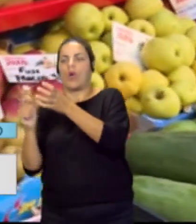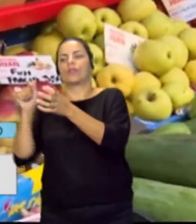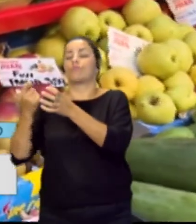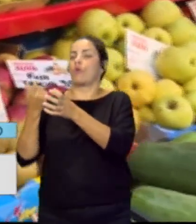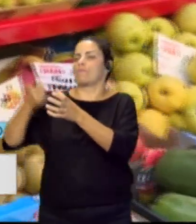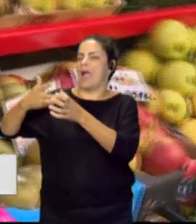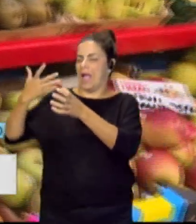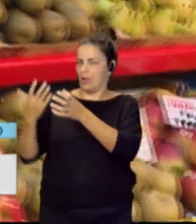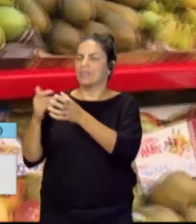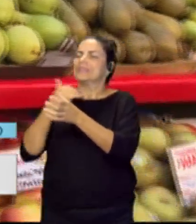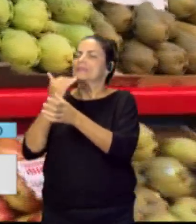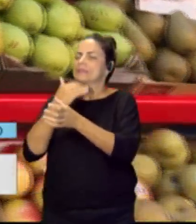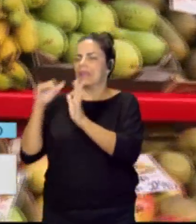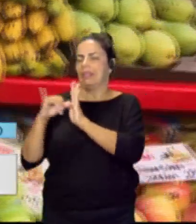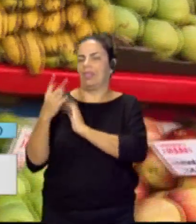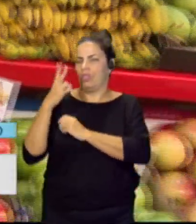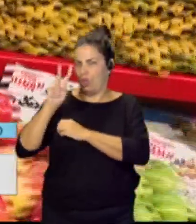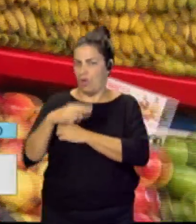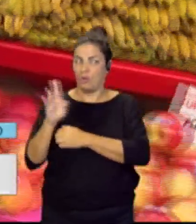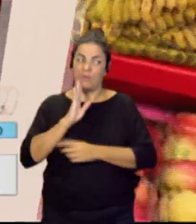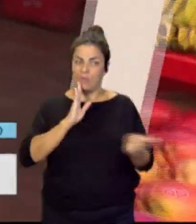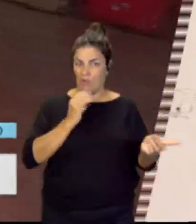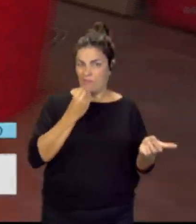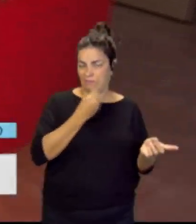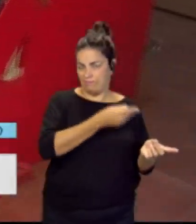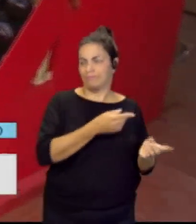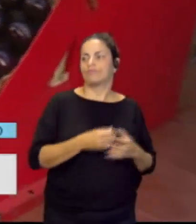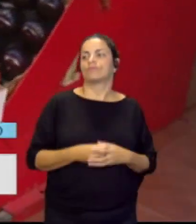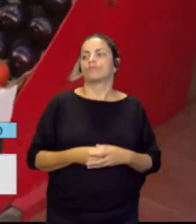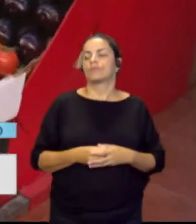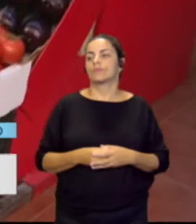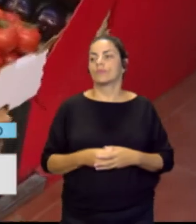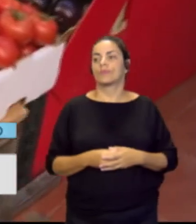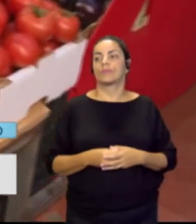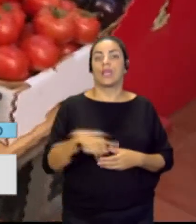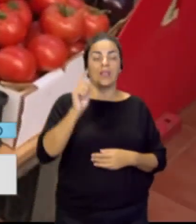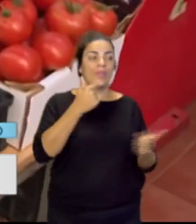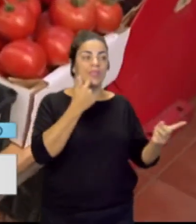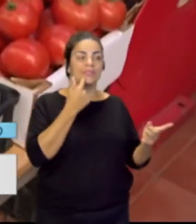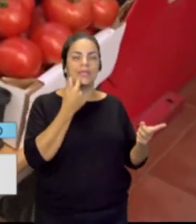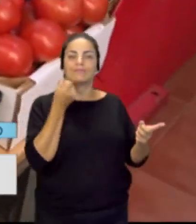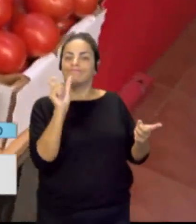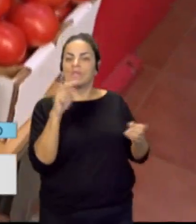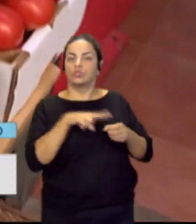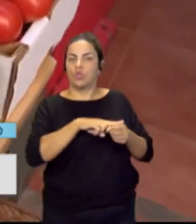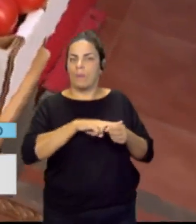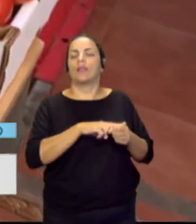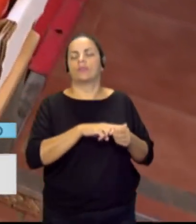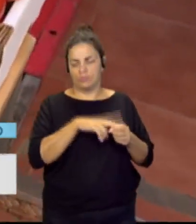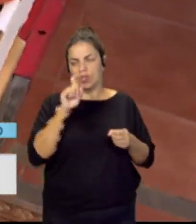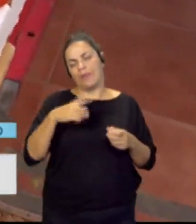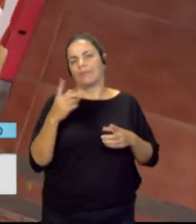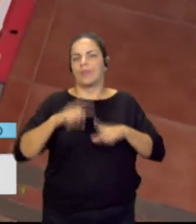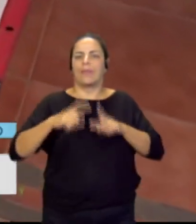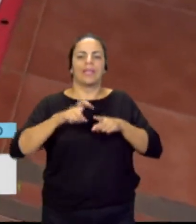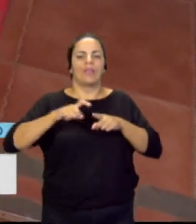caro casi rondando esos 2 que tú tenías ahí en en la gomera y también nos hablabas también del precio del tomate Bueno también diferentes tipos de